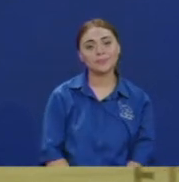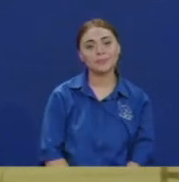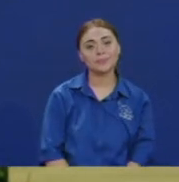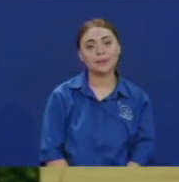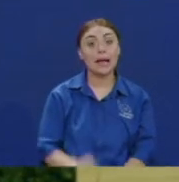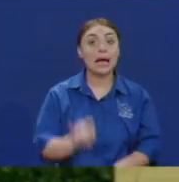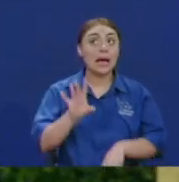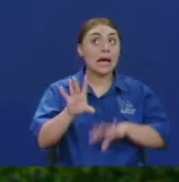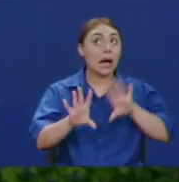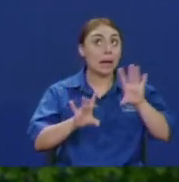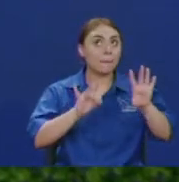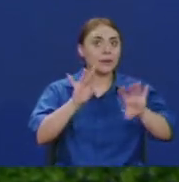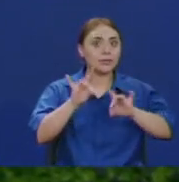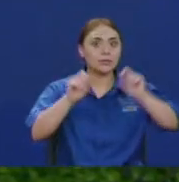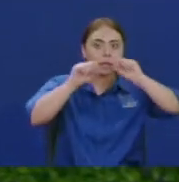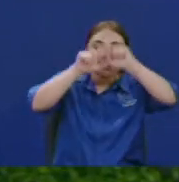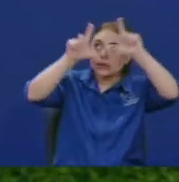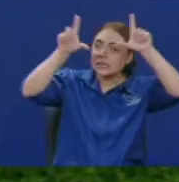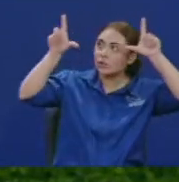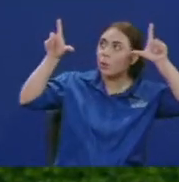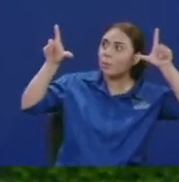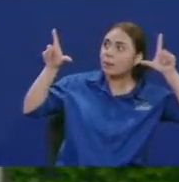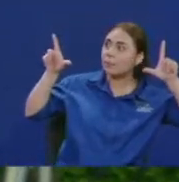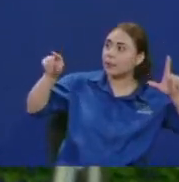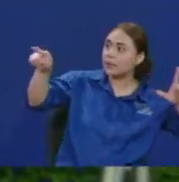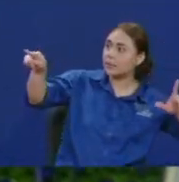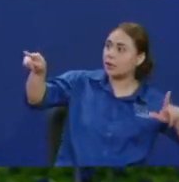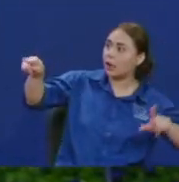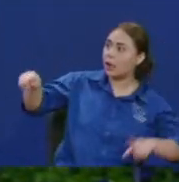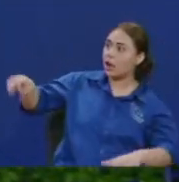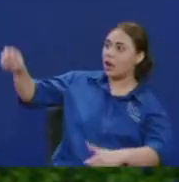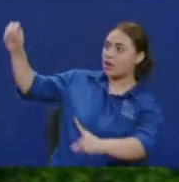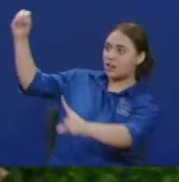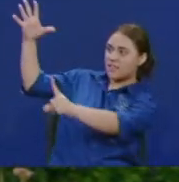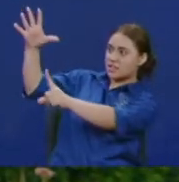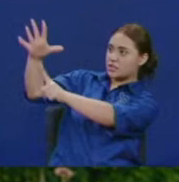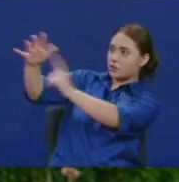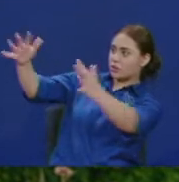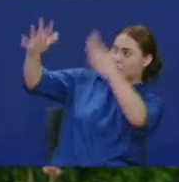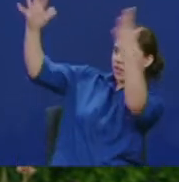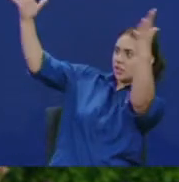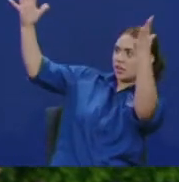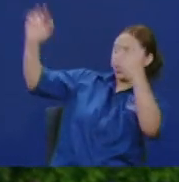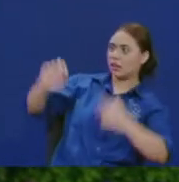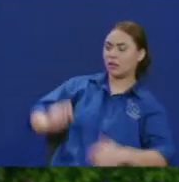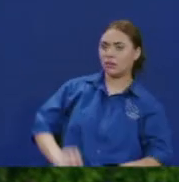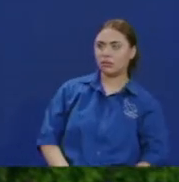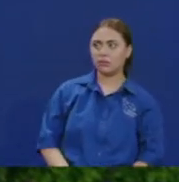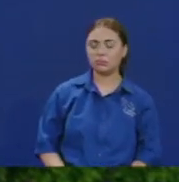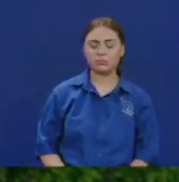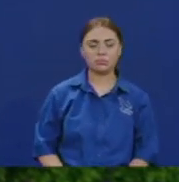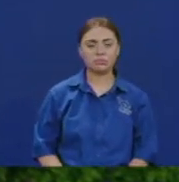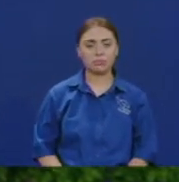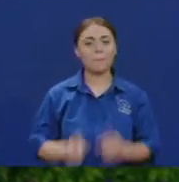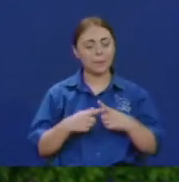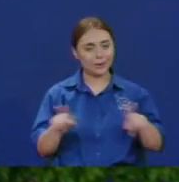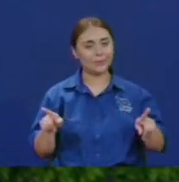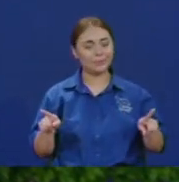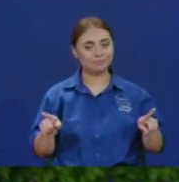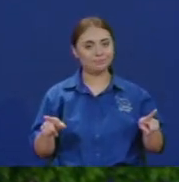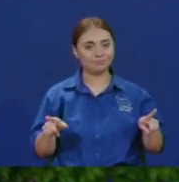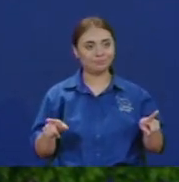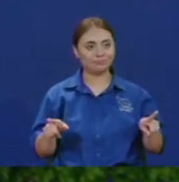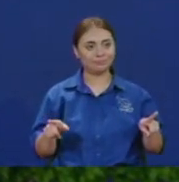Hay gente que está asombrada por la bendición porque ni siquiera se les esperaba. Yo soy uno de ellos.